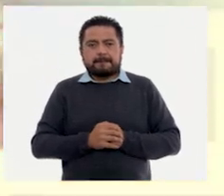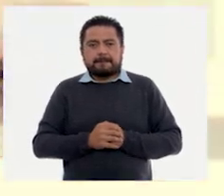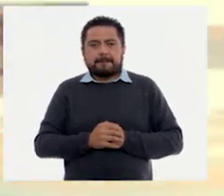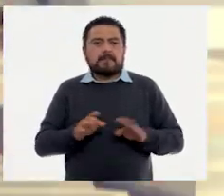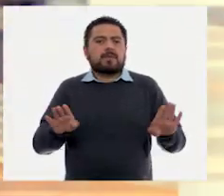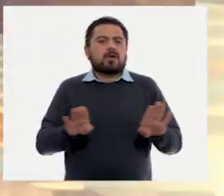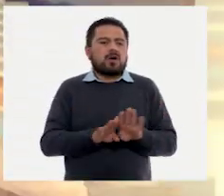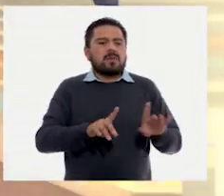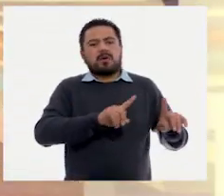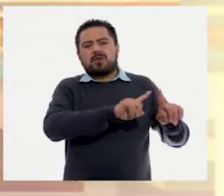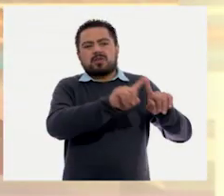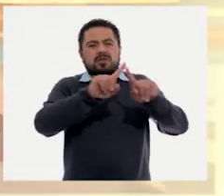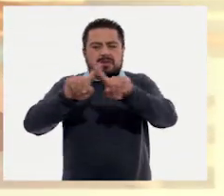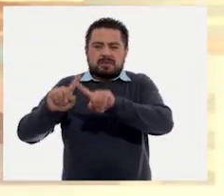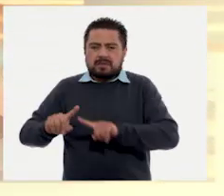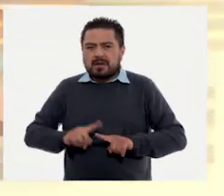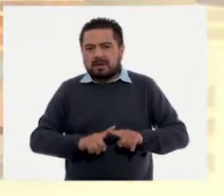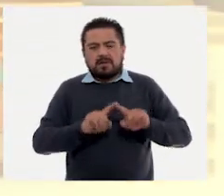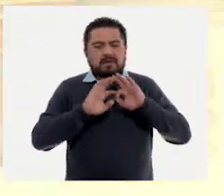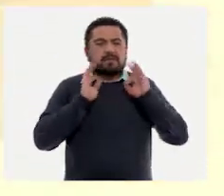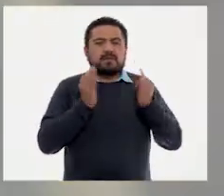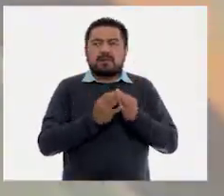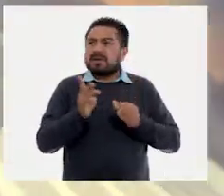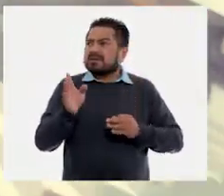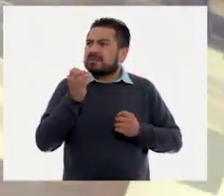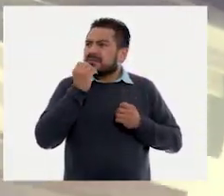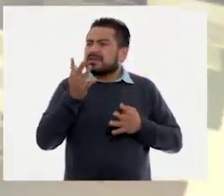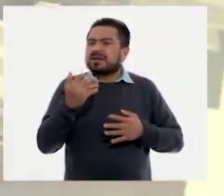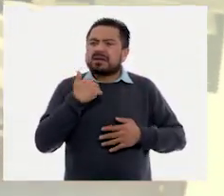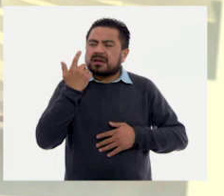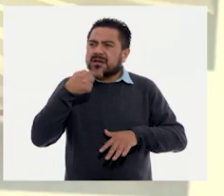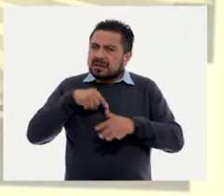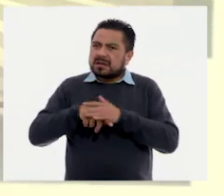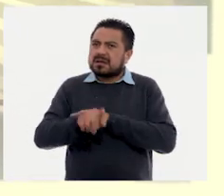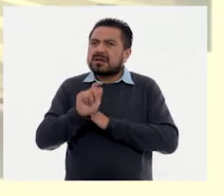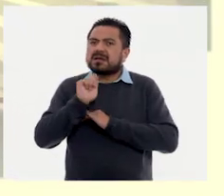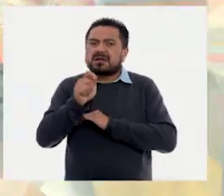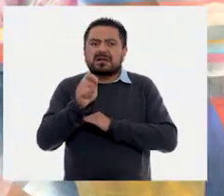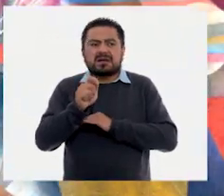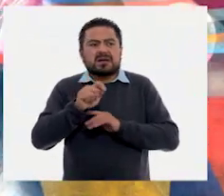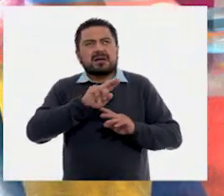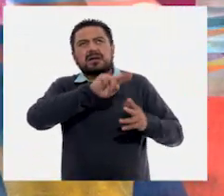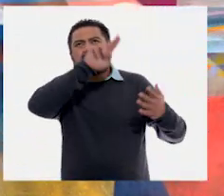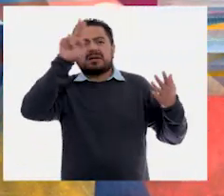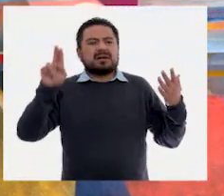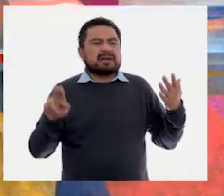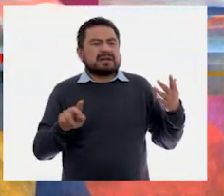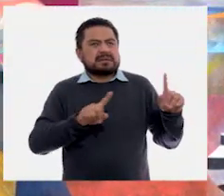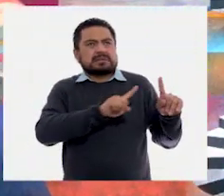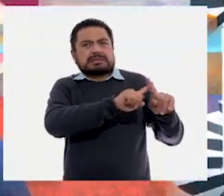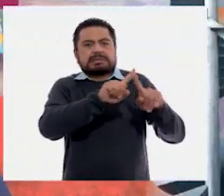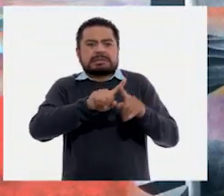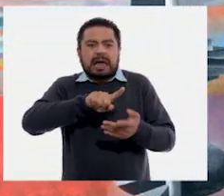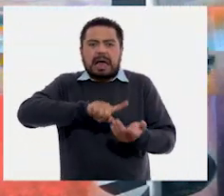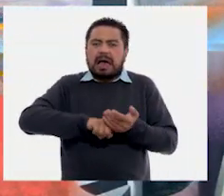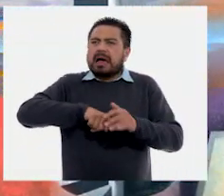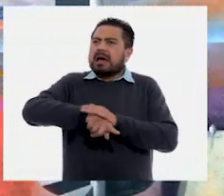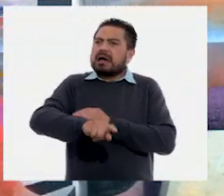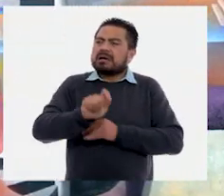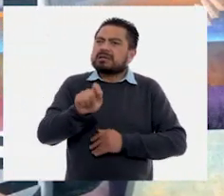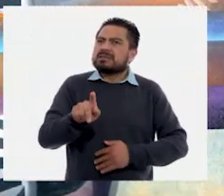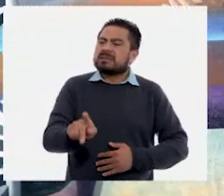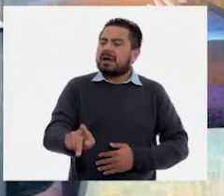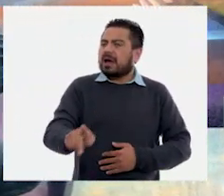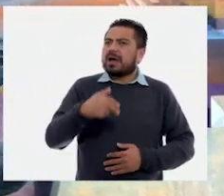como de diferentes dimensiones. Es fascinante, uno quisiera meterse ese mural y para ver los diferentes planos que hay ahí, las diferentes realidades que